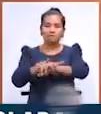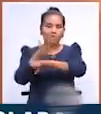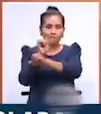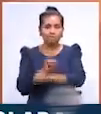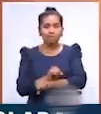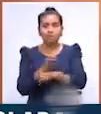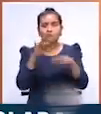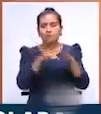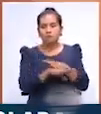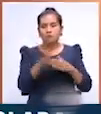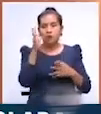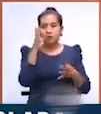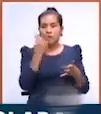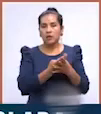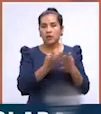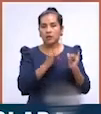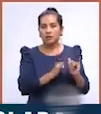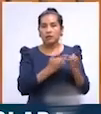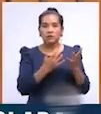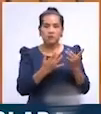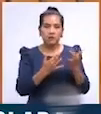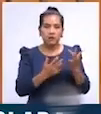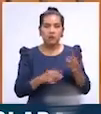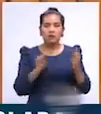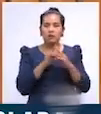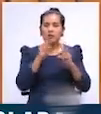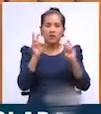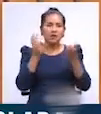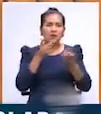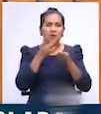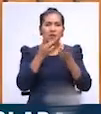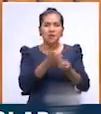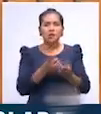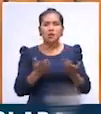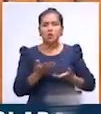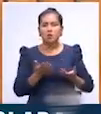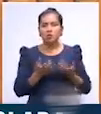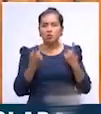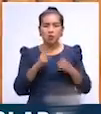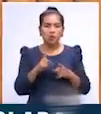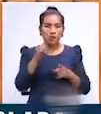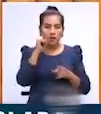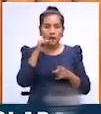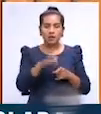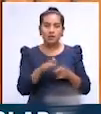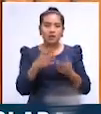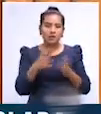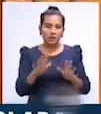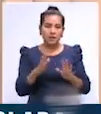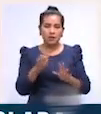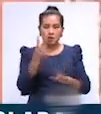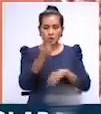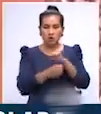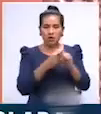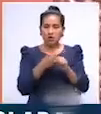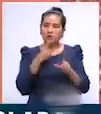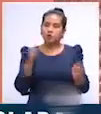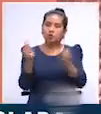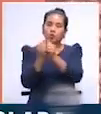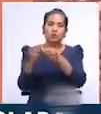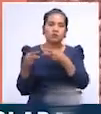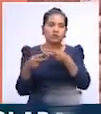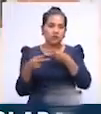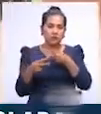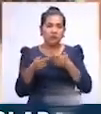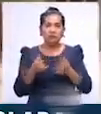aprehendida. Esta denuncia se inicia cuando la menor se queda con la vecina. El autor del delito